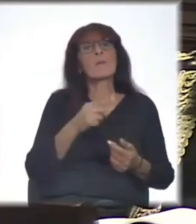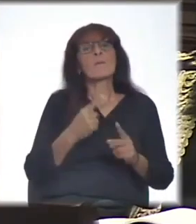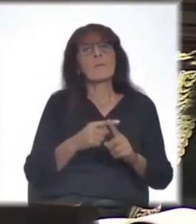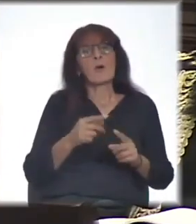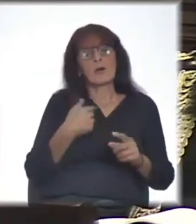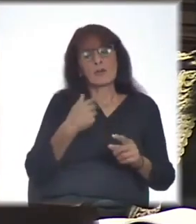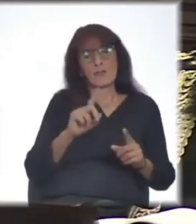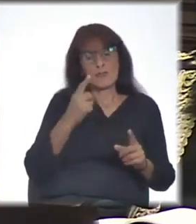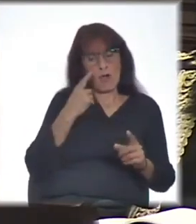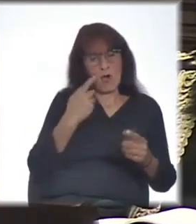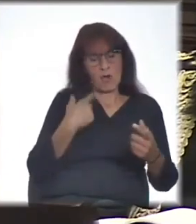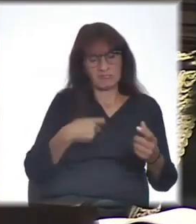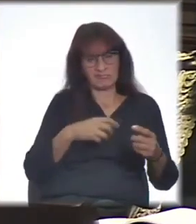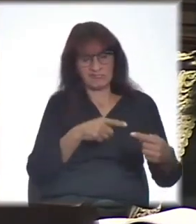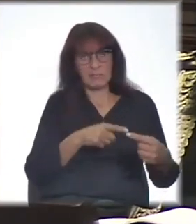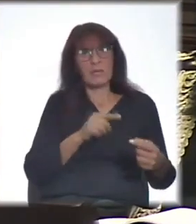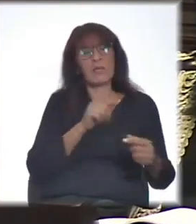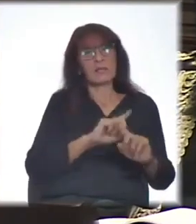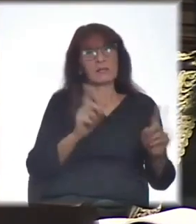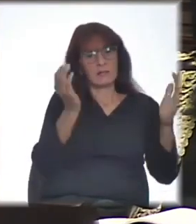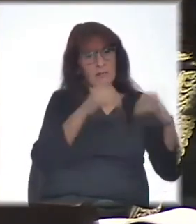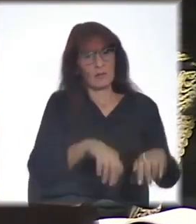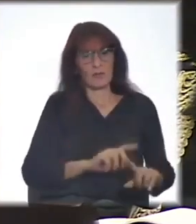subestimarlas dimos por seguro que jamás caerían.